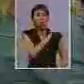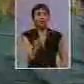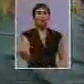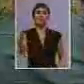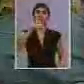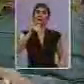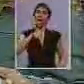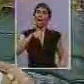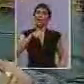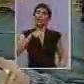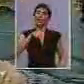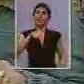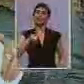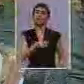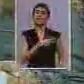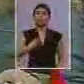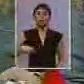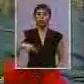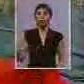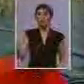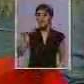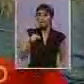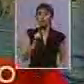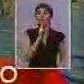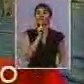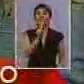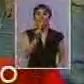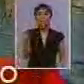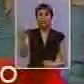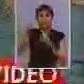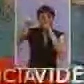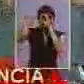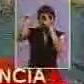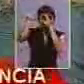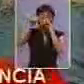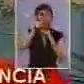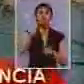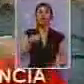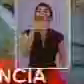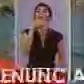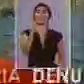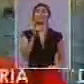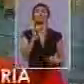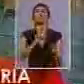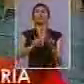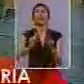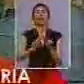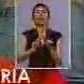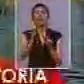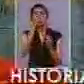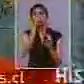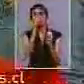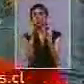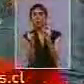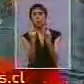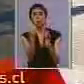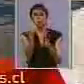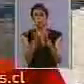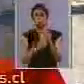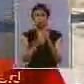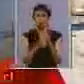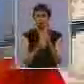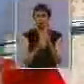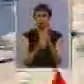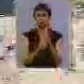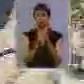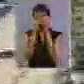aquí, que haya venido a la televisión? Y para que usted ahora diga, se va a arreglar en un lapso, qué sé yo, de 2 meses.